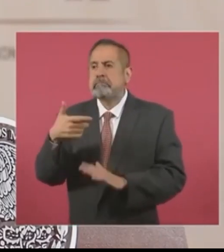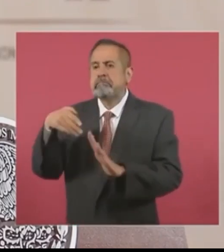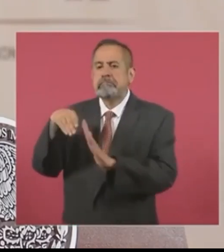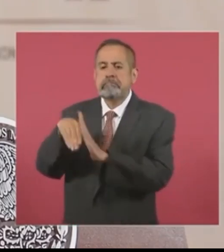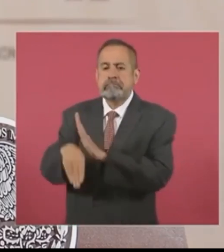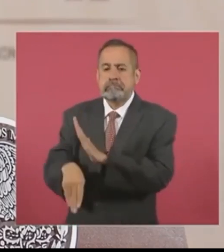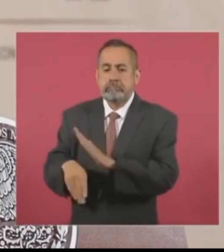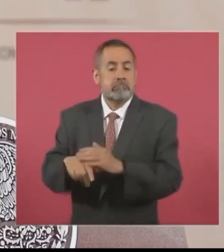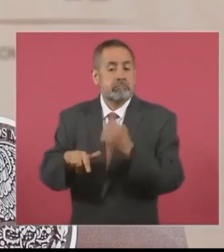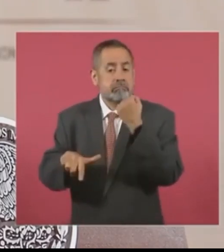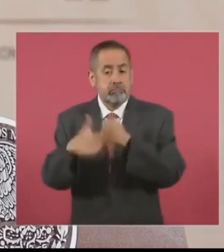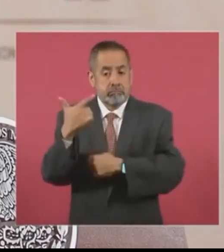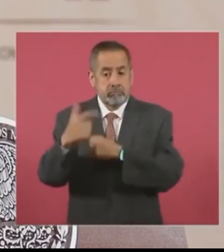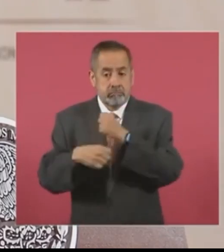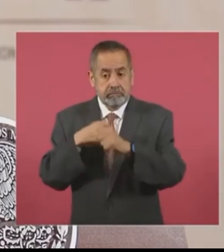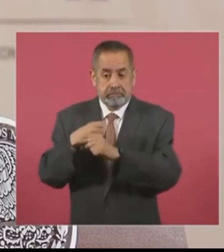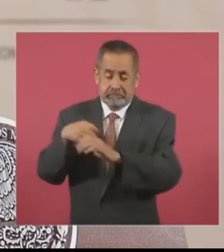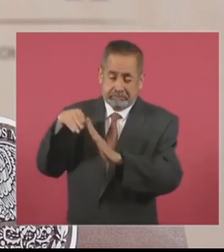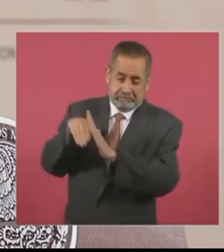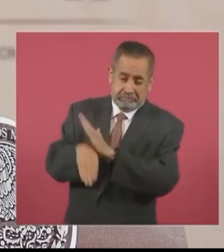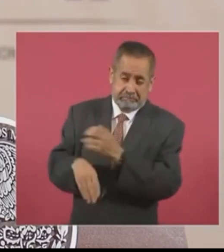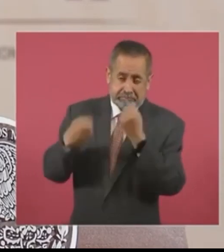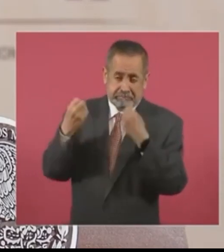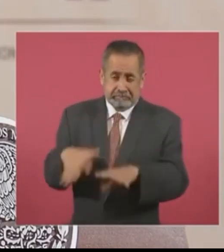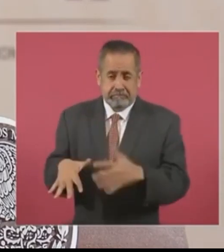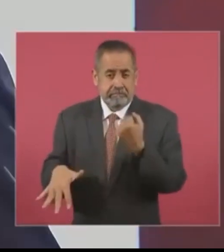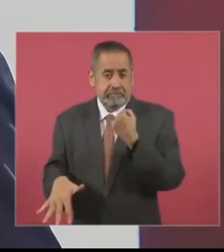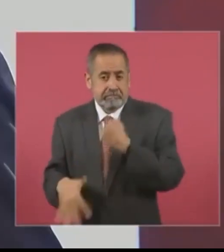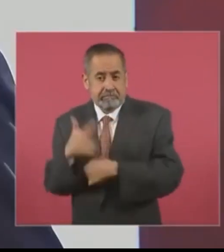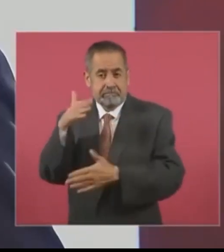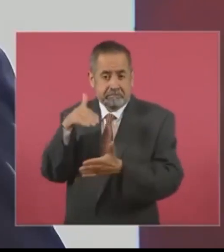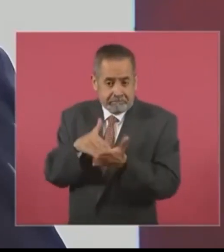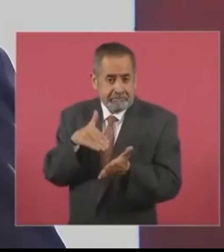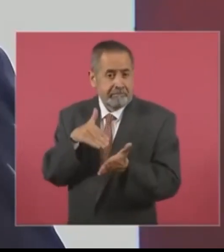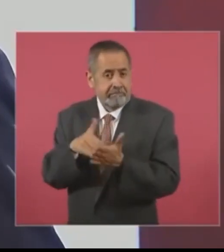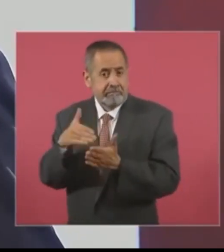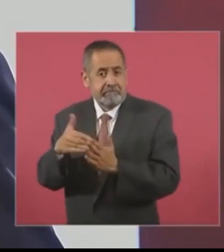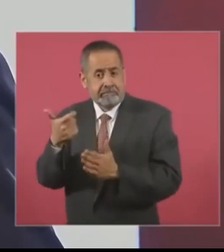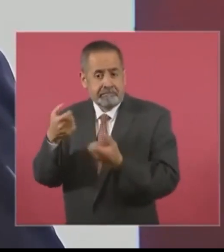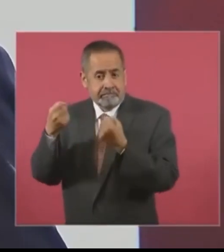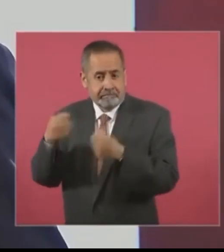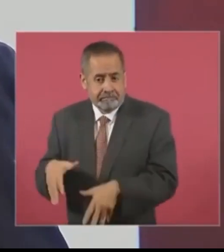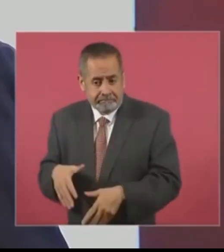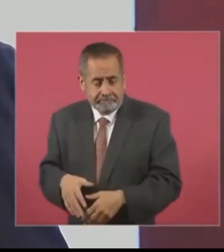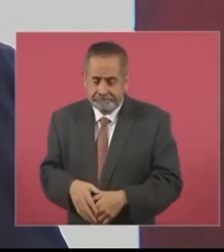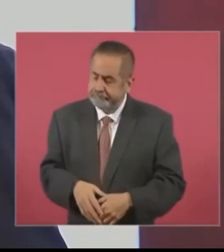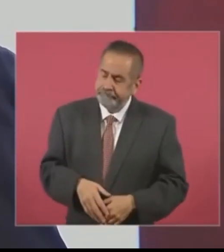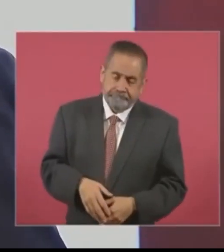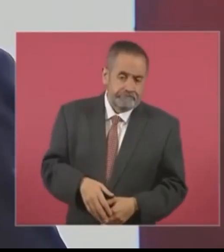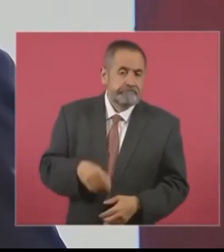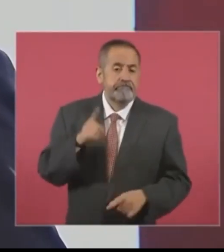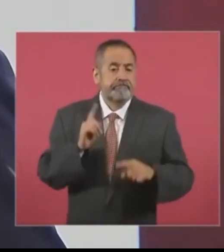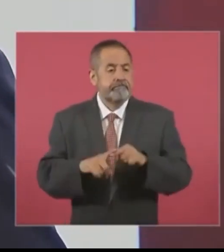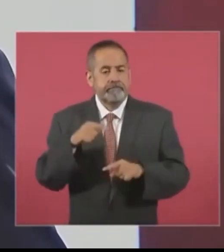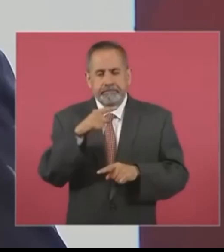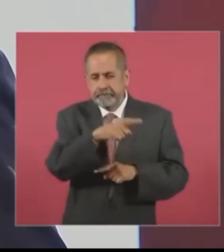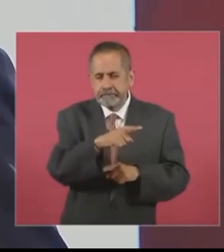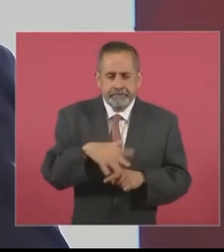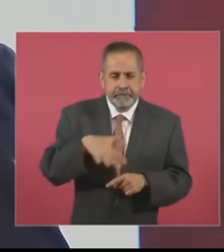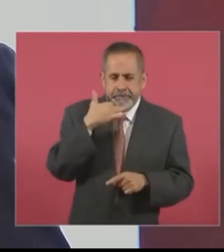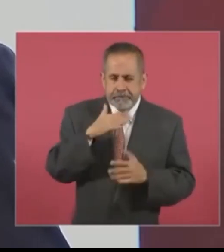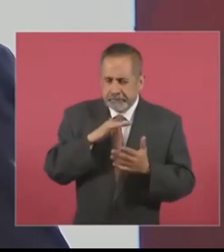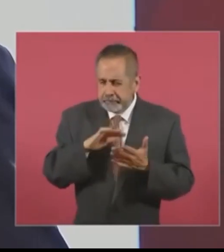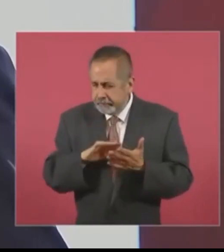durante más de 12 años por aproximadamente 15 mil millones de pesos. Se trata de un modelo de